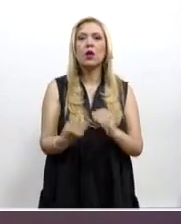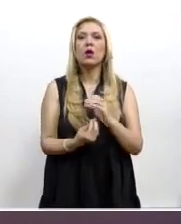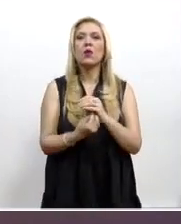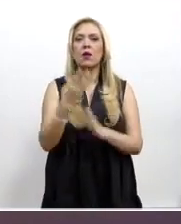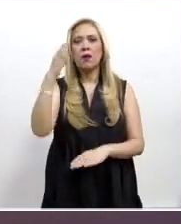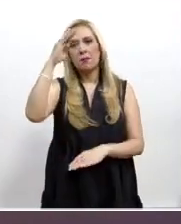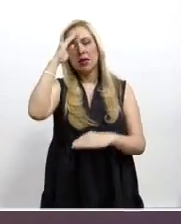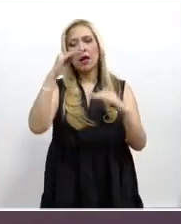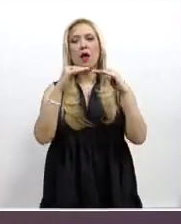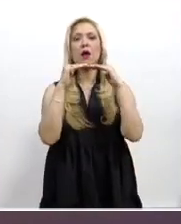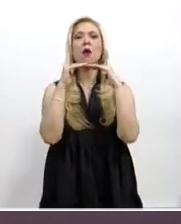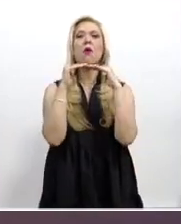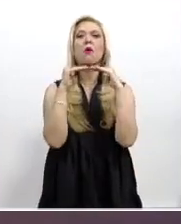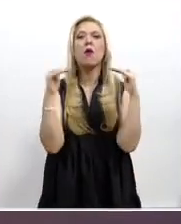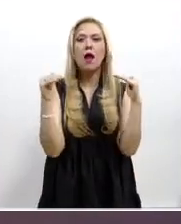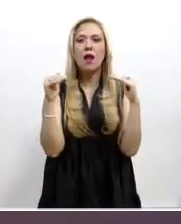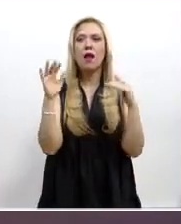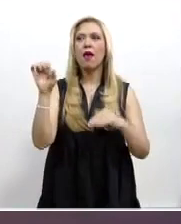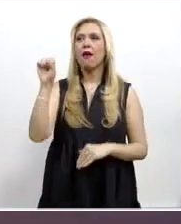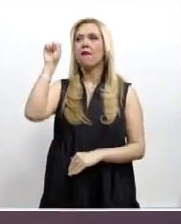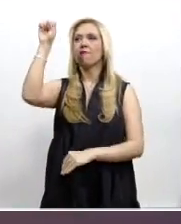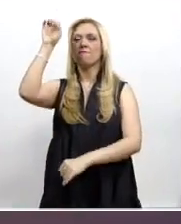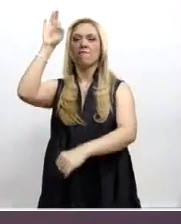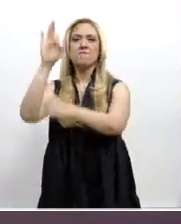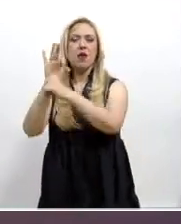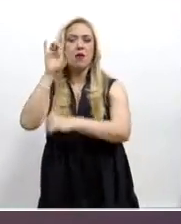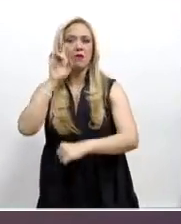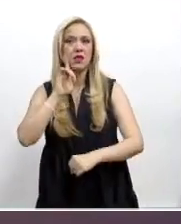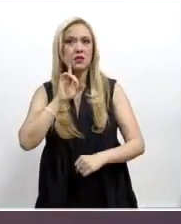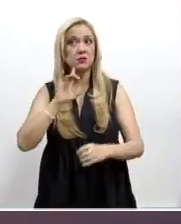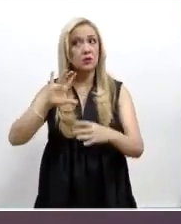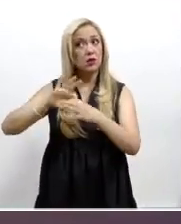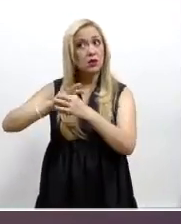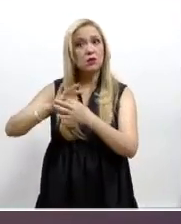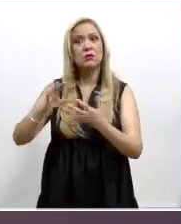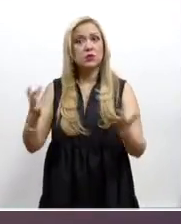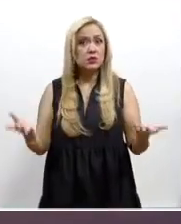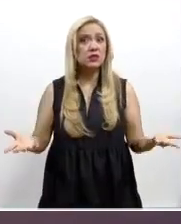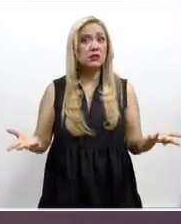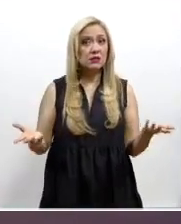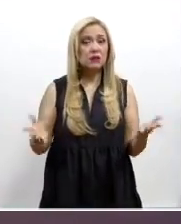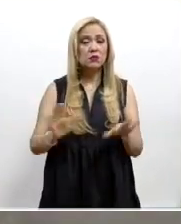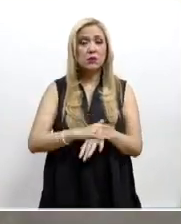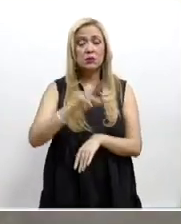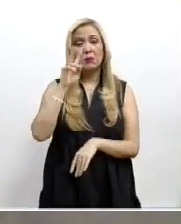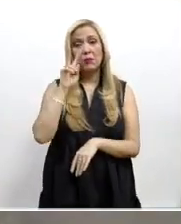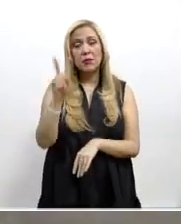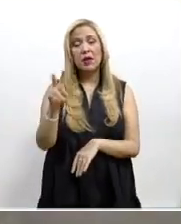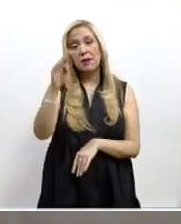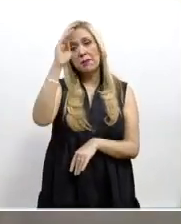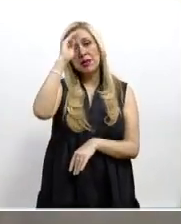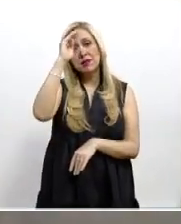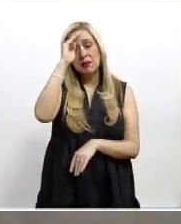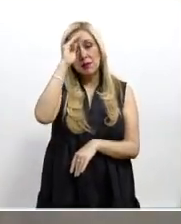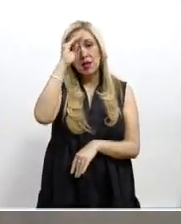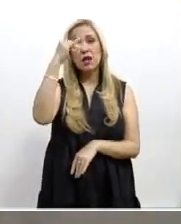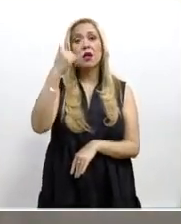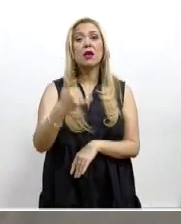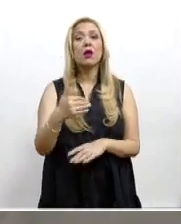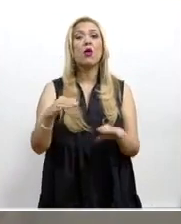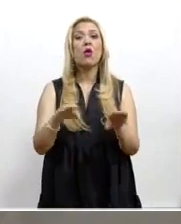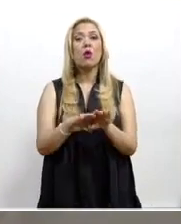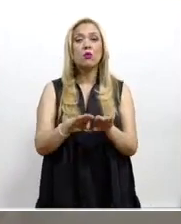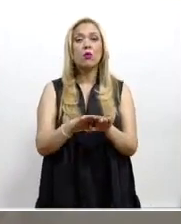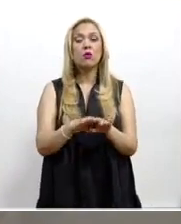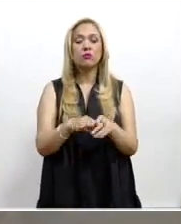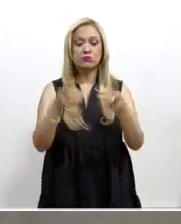igualitarias, estamos hablando de feminismo, porque es a lo que tenemos que unirnos los hombres, puesto que es el pensamiento y la acción que viene